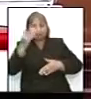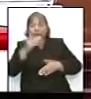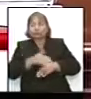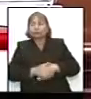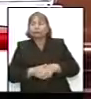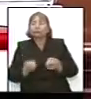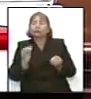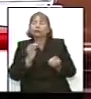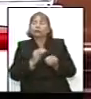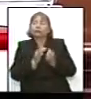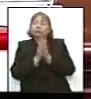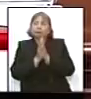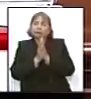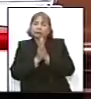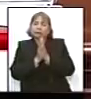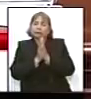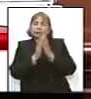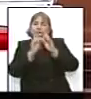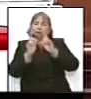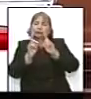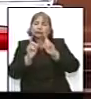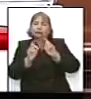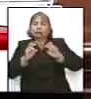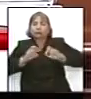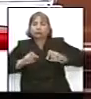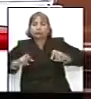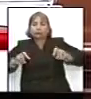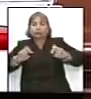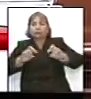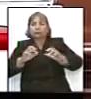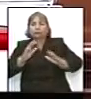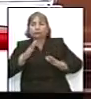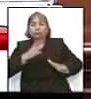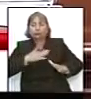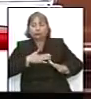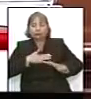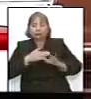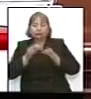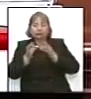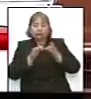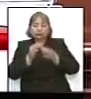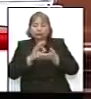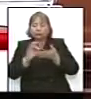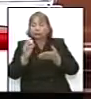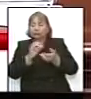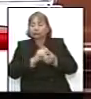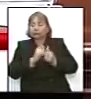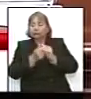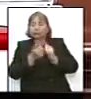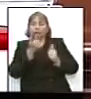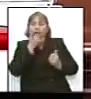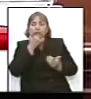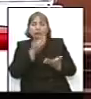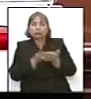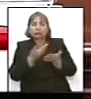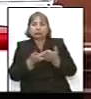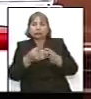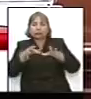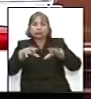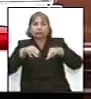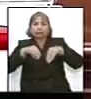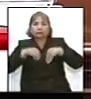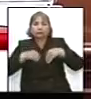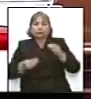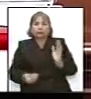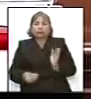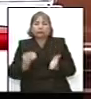la vez solicitarle que se sirva a consultar al Pleno del Congreso de la República, vía aclaración, la rectificación de un error material en el texto aprobado del dictamen